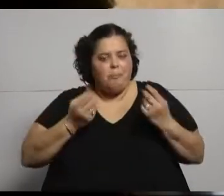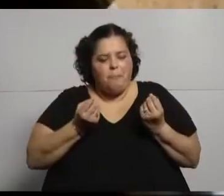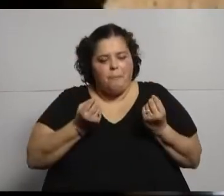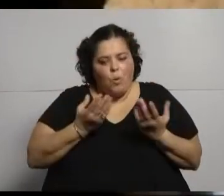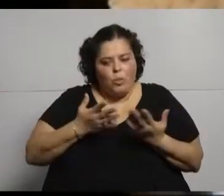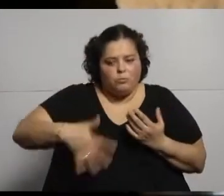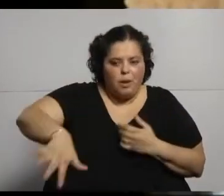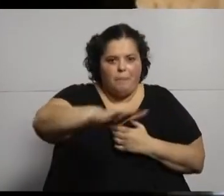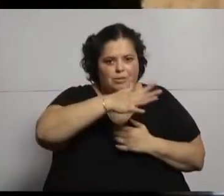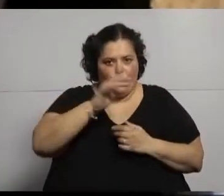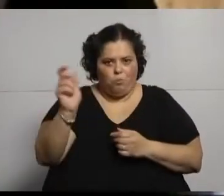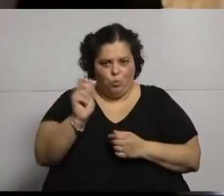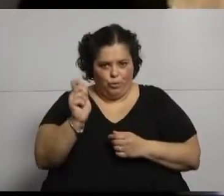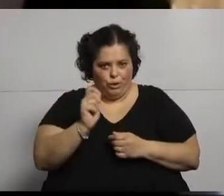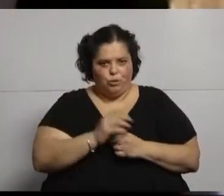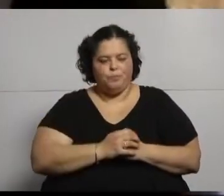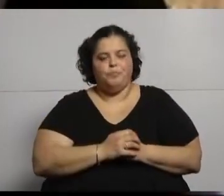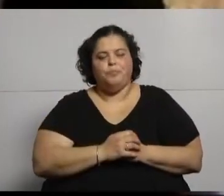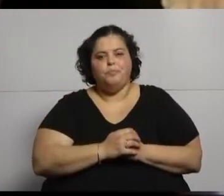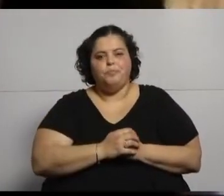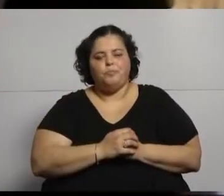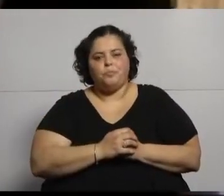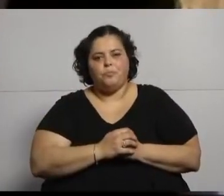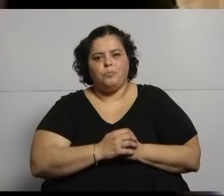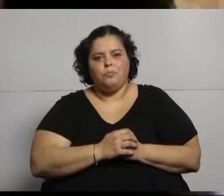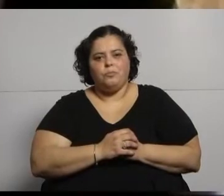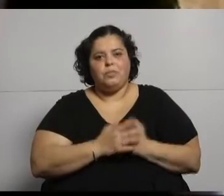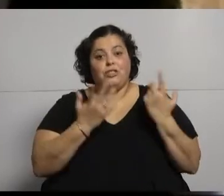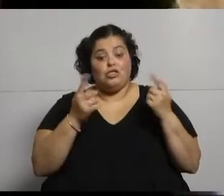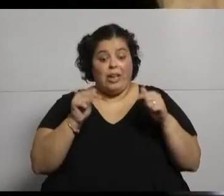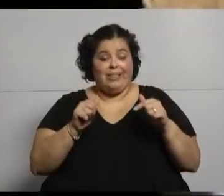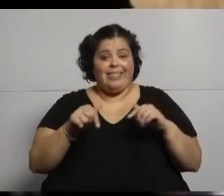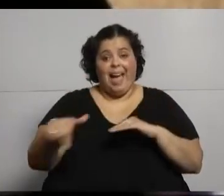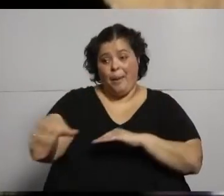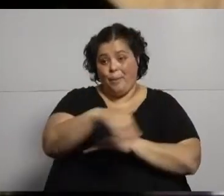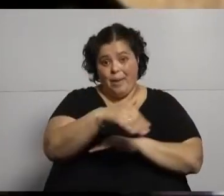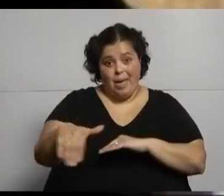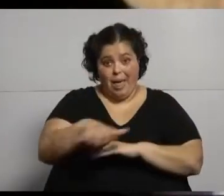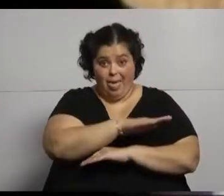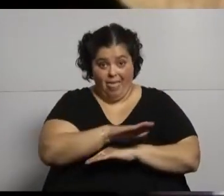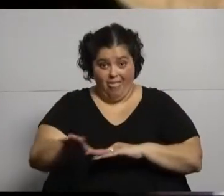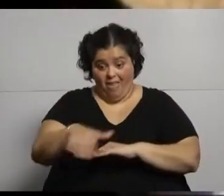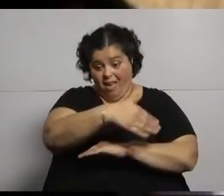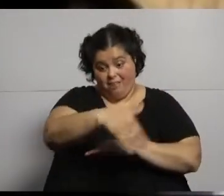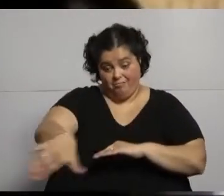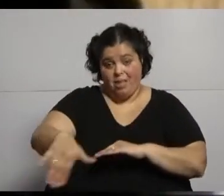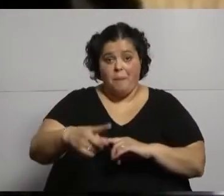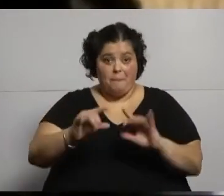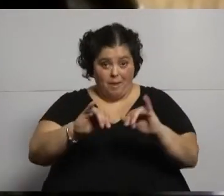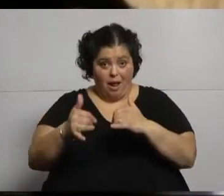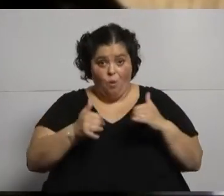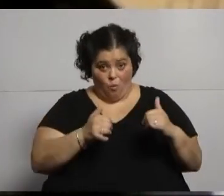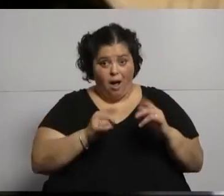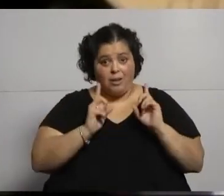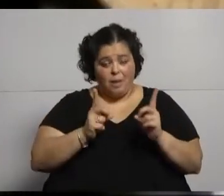servicio público. Entonces, esta vereda para jugar va a tener distintas actividades también al paso para que los